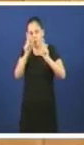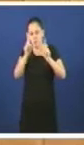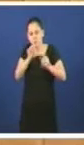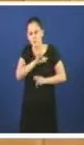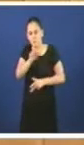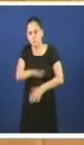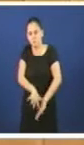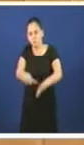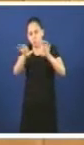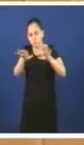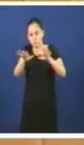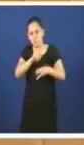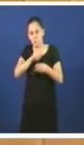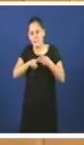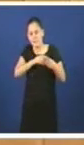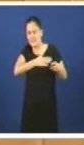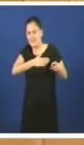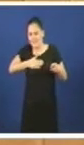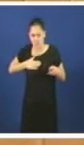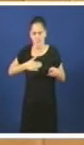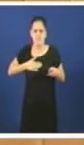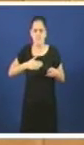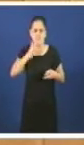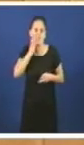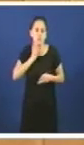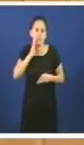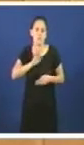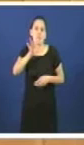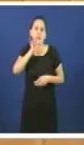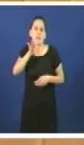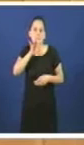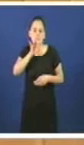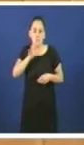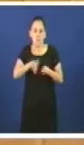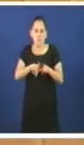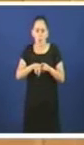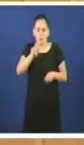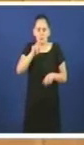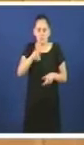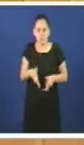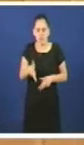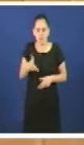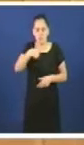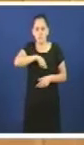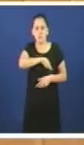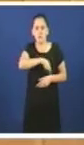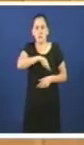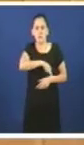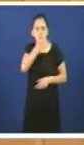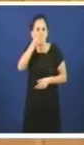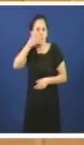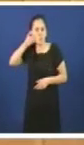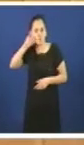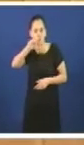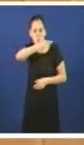a poder querer en galego tenemos derecho a no sentir orgullosos y orgullosas lo que somos